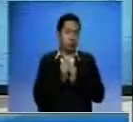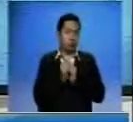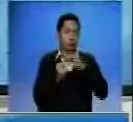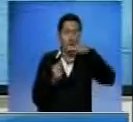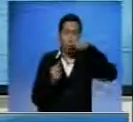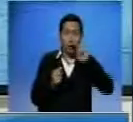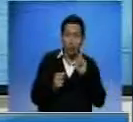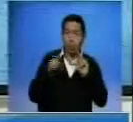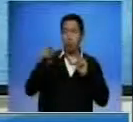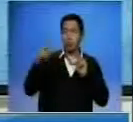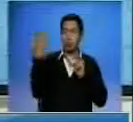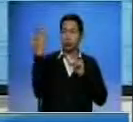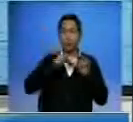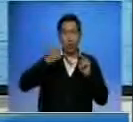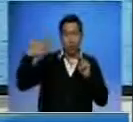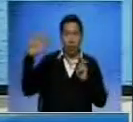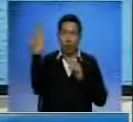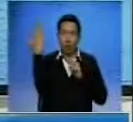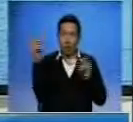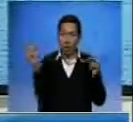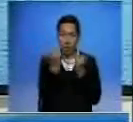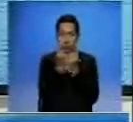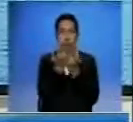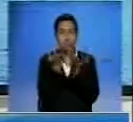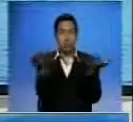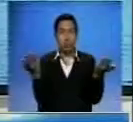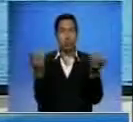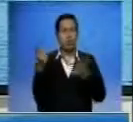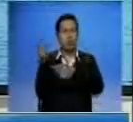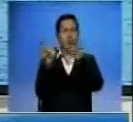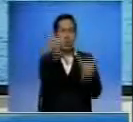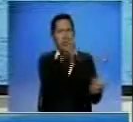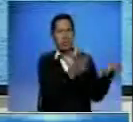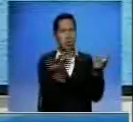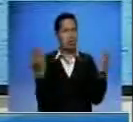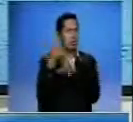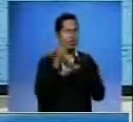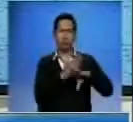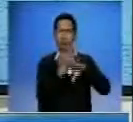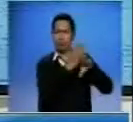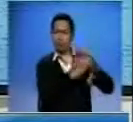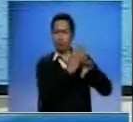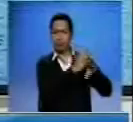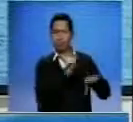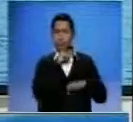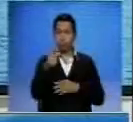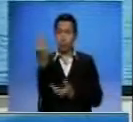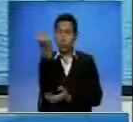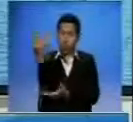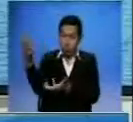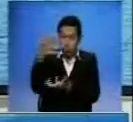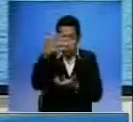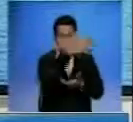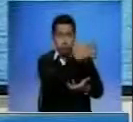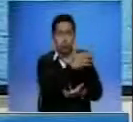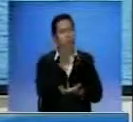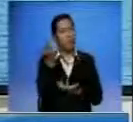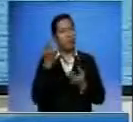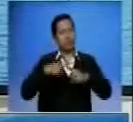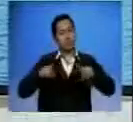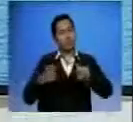Jaime Nebot de Guayaquil. Los habitantes rechazan la obra y dicen que la forma de recaudación del dinero debe ser